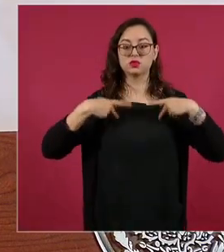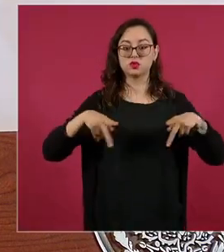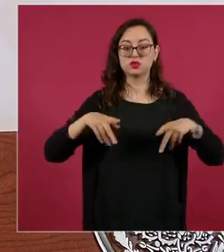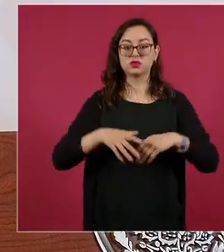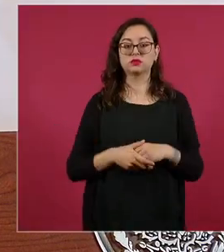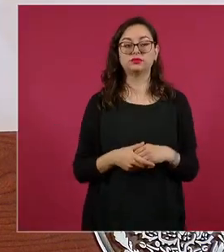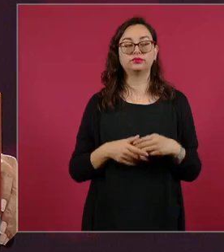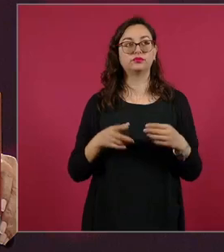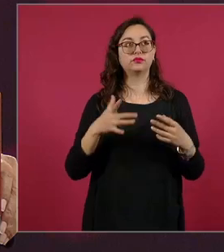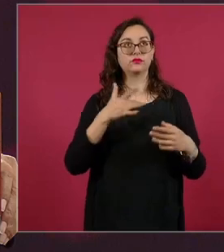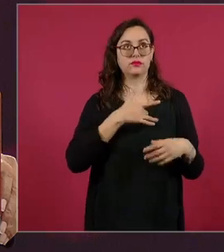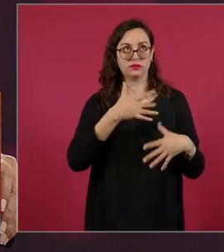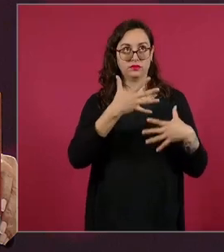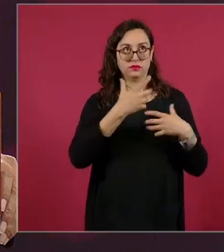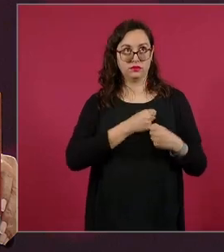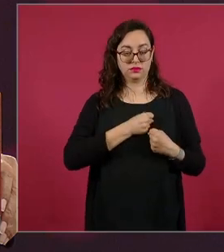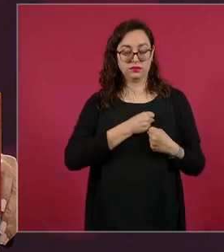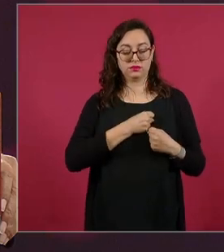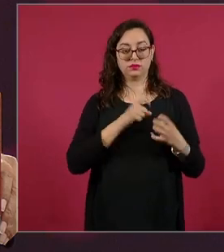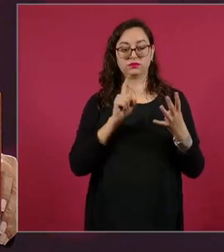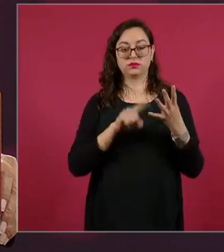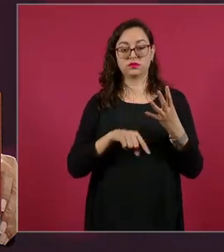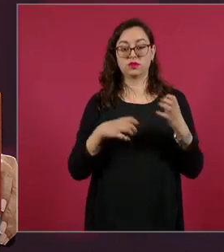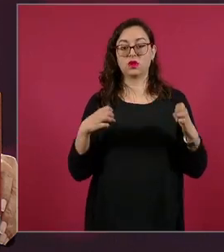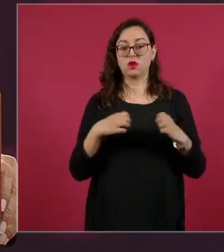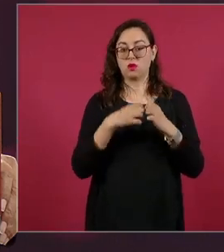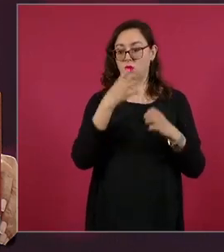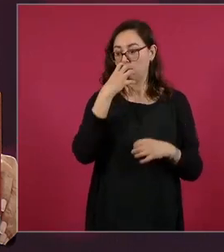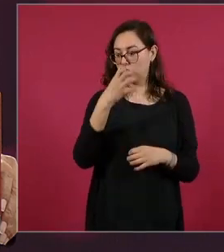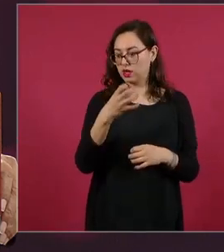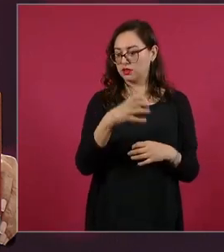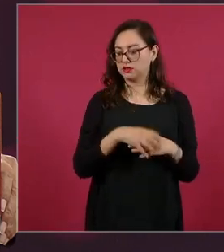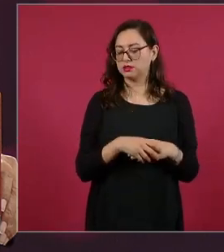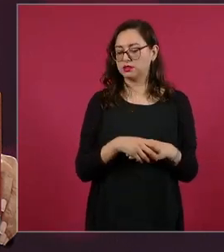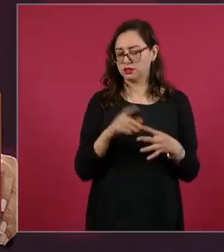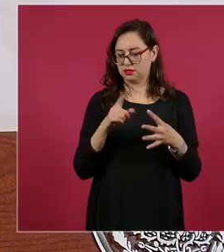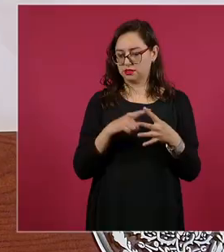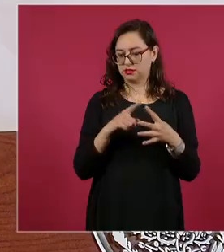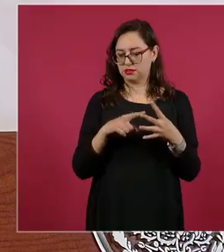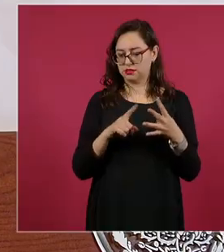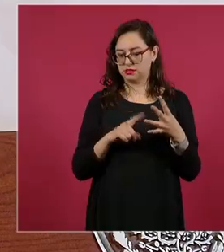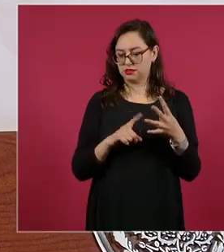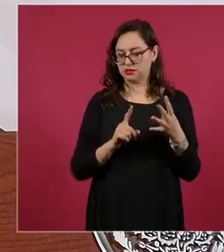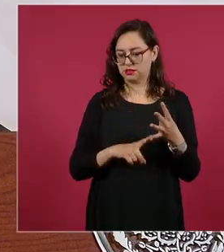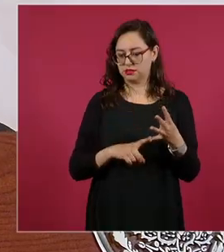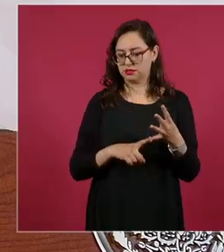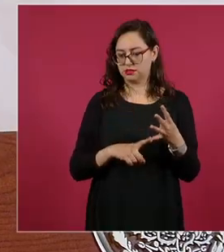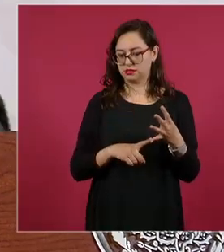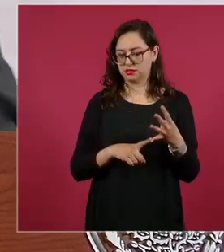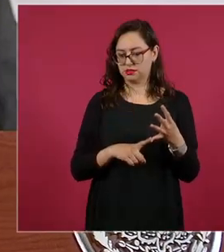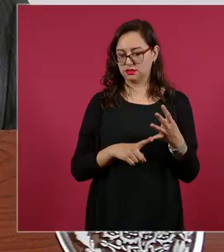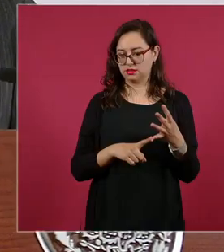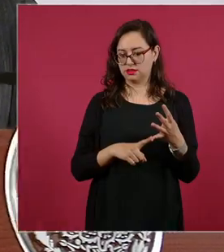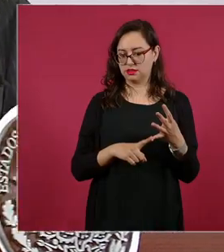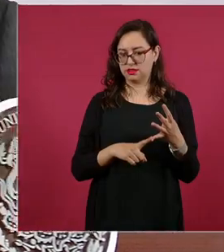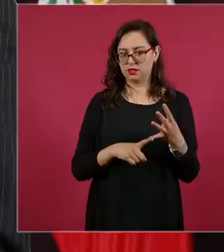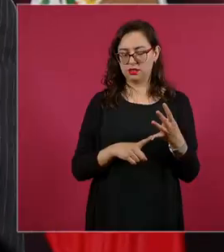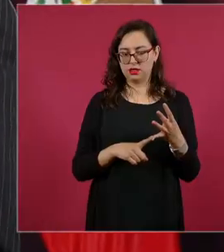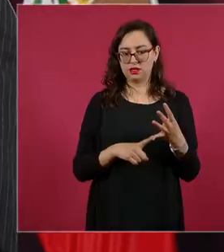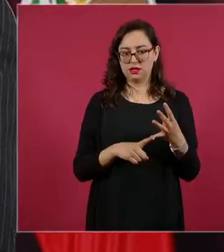infartos urgencias servicio médico de primer nivel